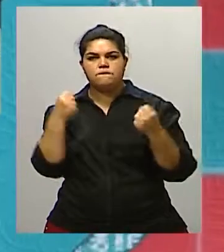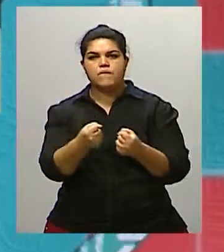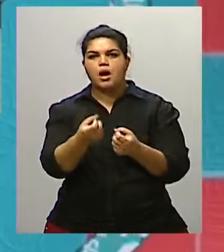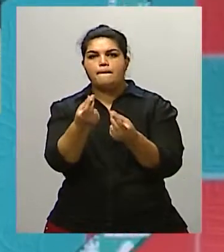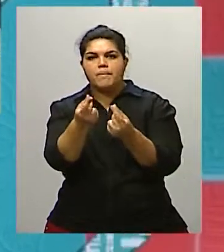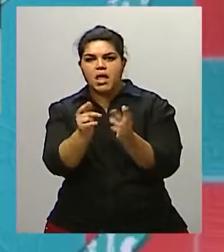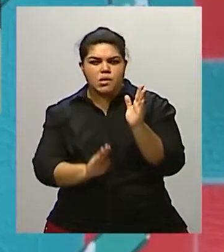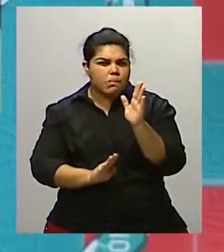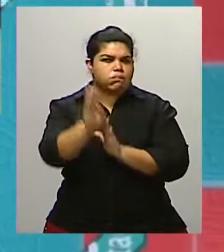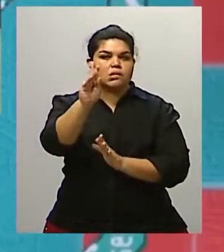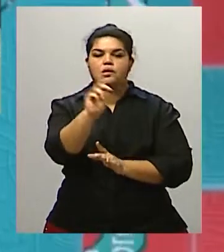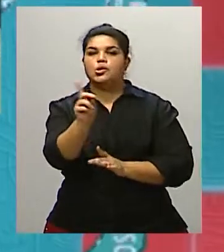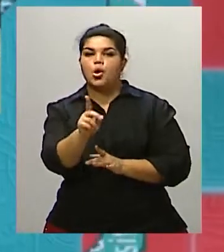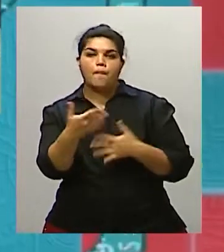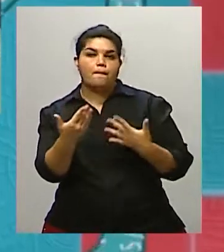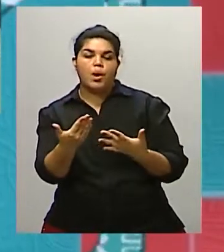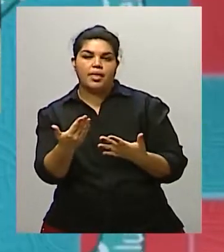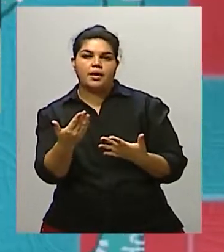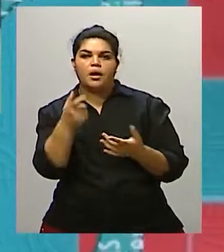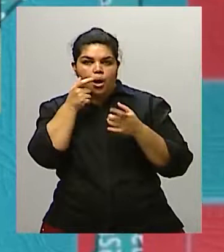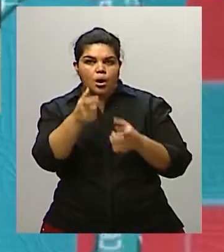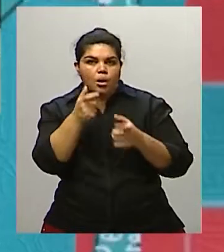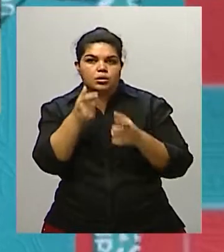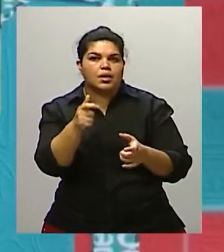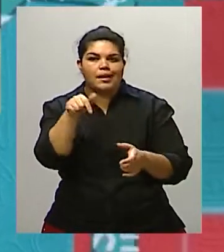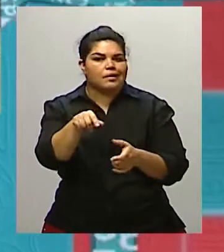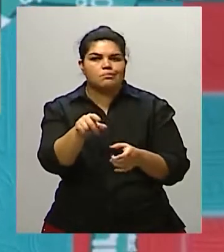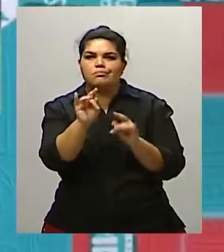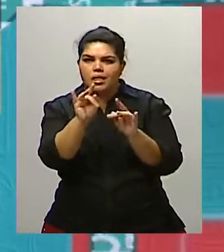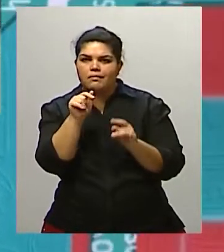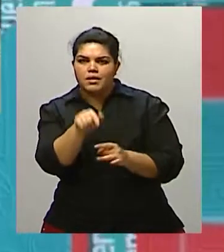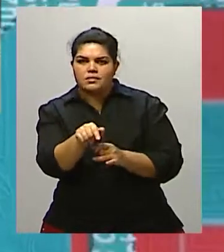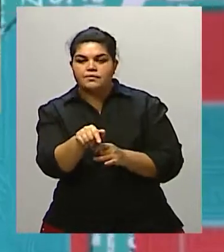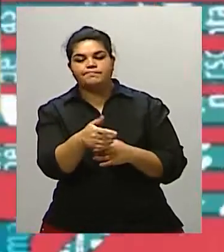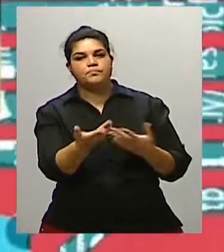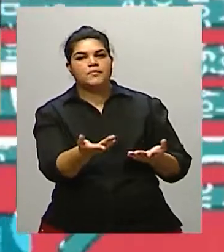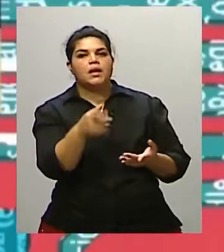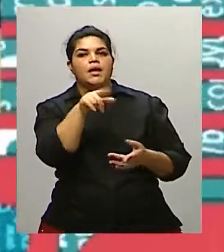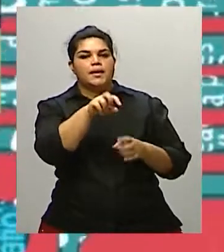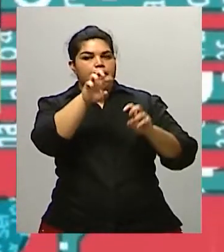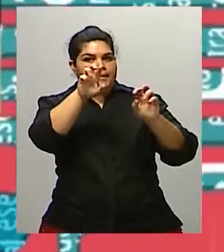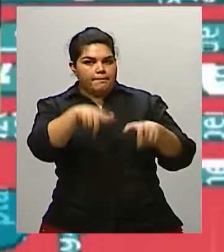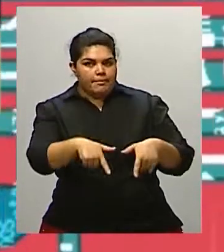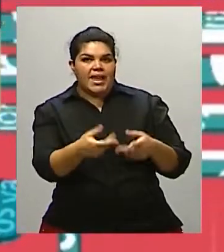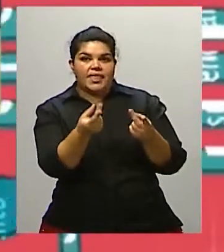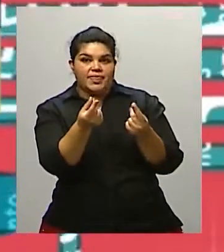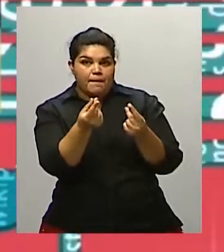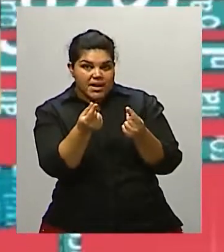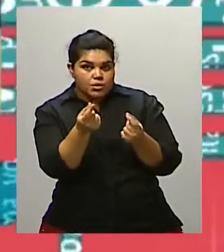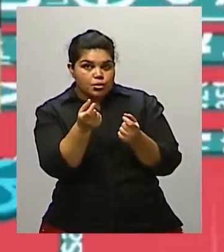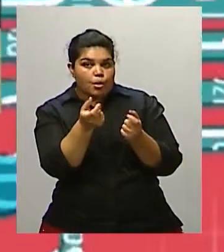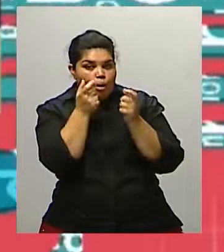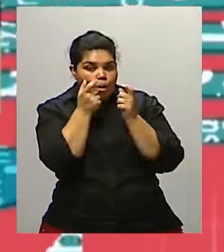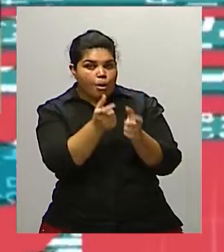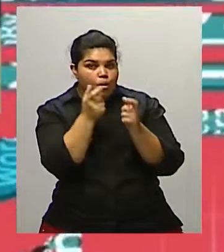los empresarios, los grandes empresarios, ¿no? A ver, la política de control de precios presupone, la